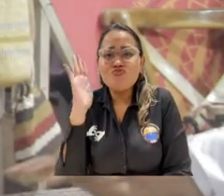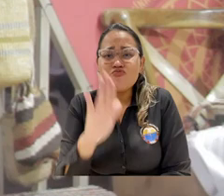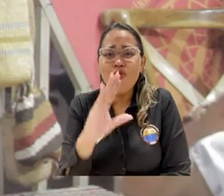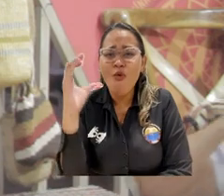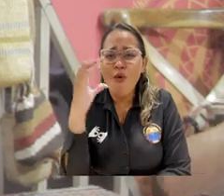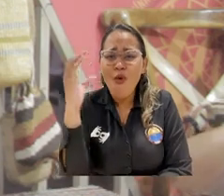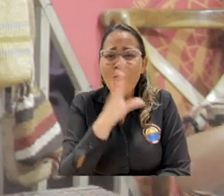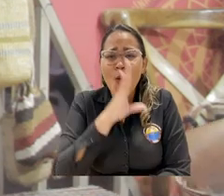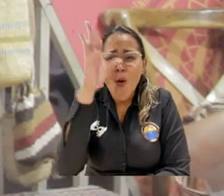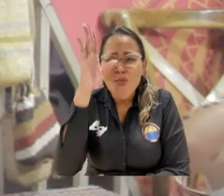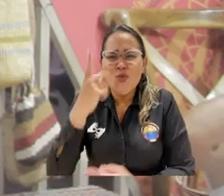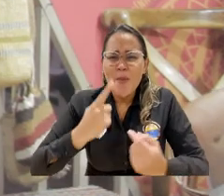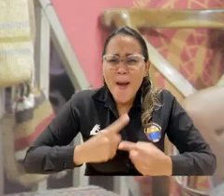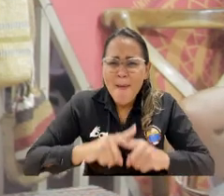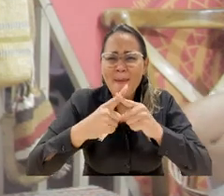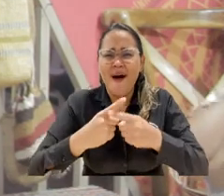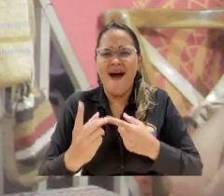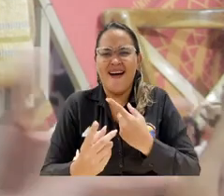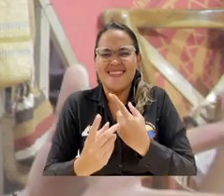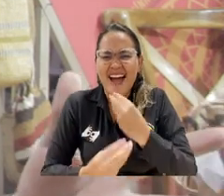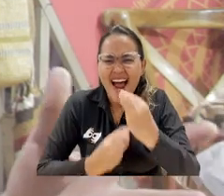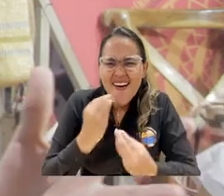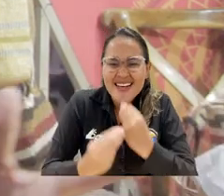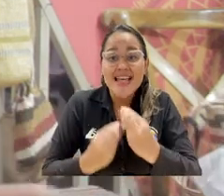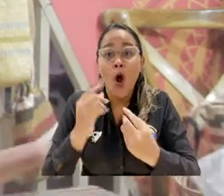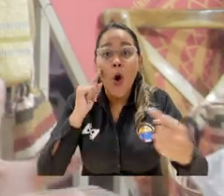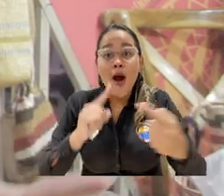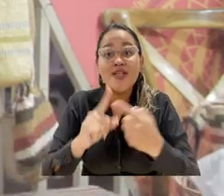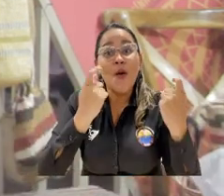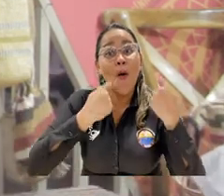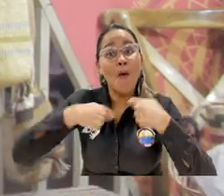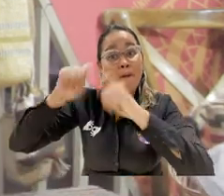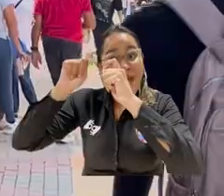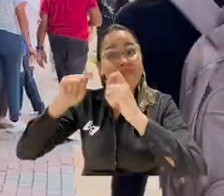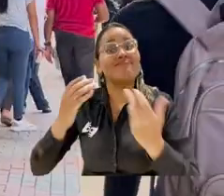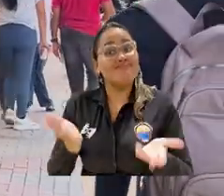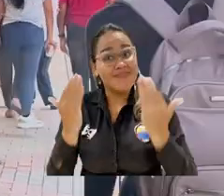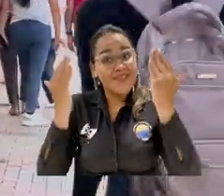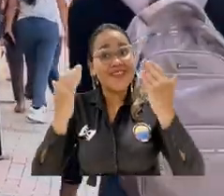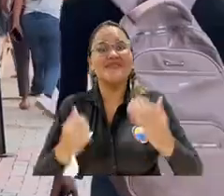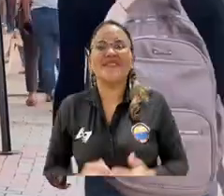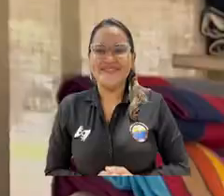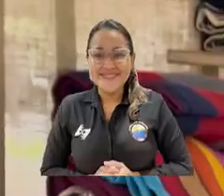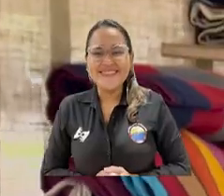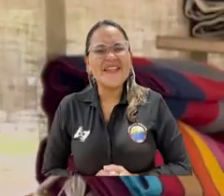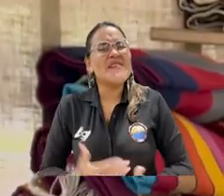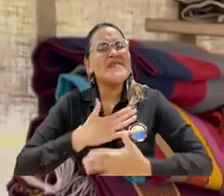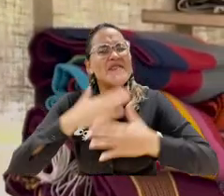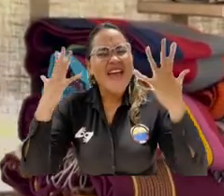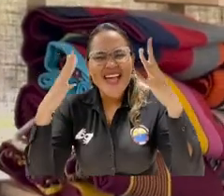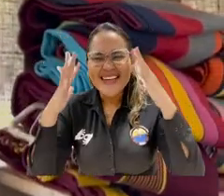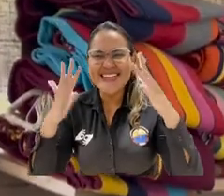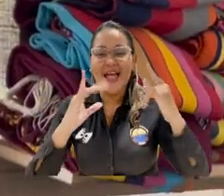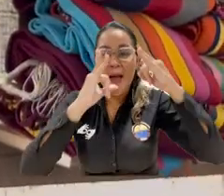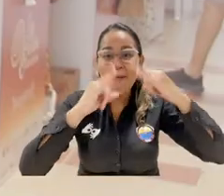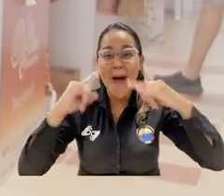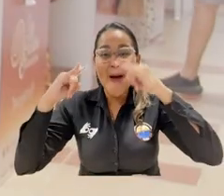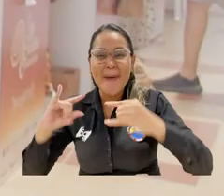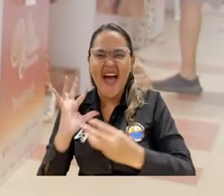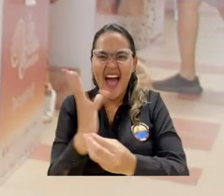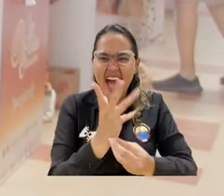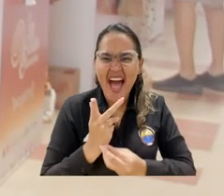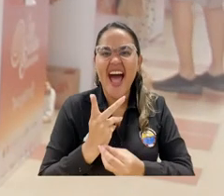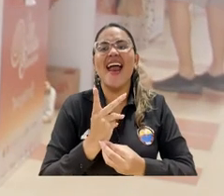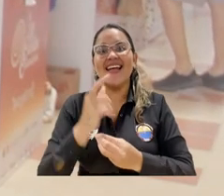colombianas ejecutan las artesanías para ser llevadas pues al comercio. Felicitaciones, un espacio muy bonito en la